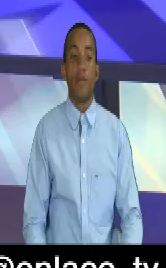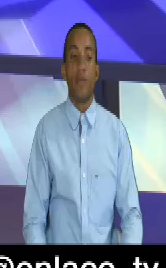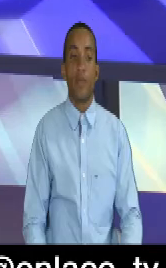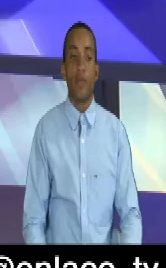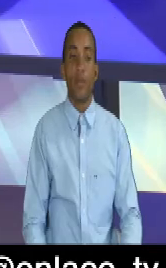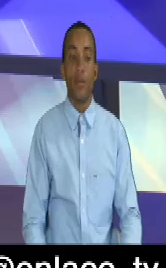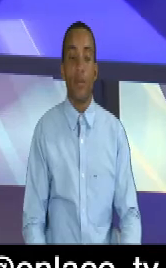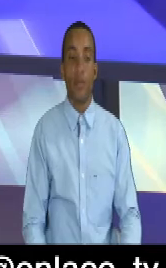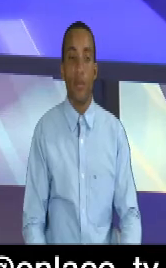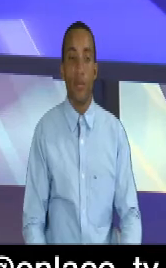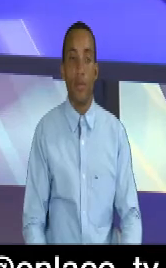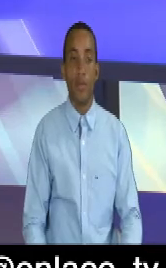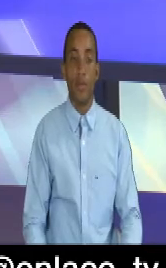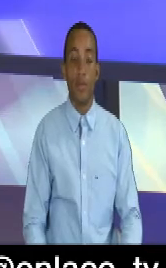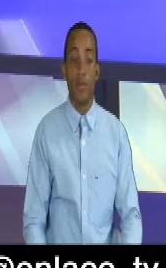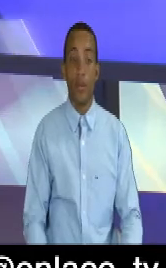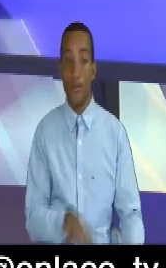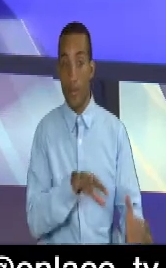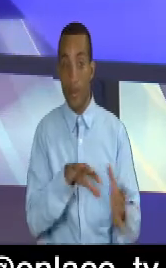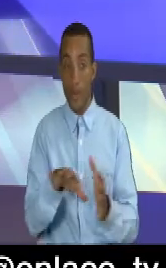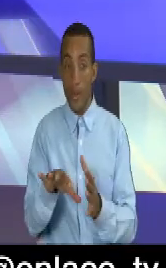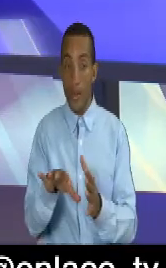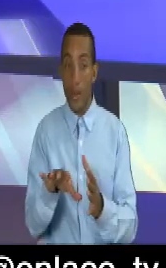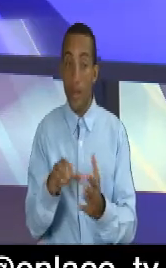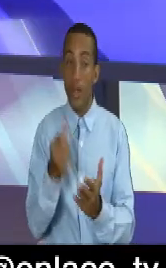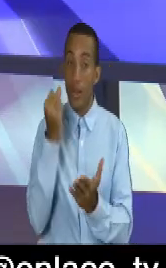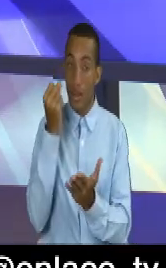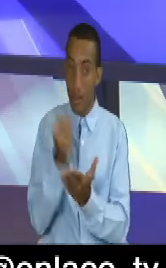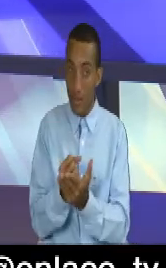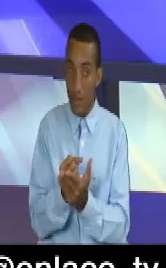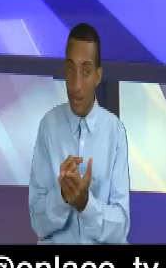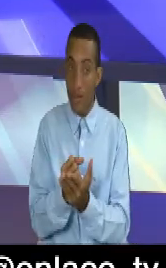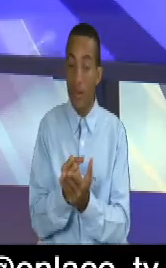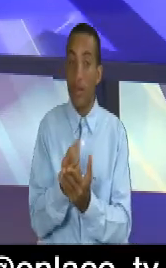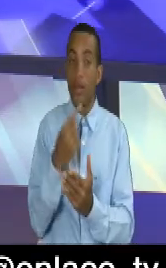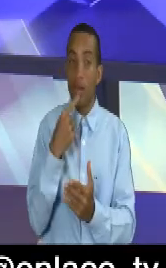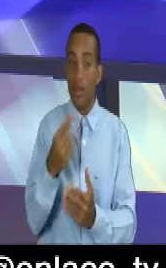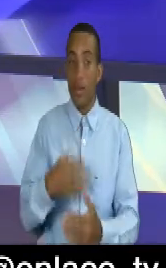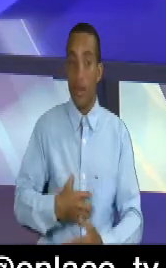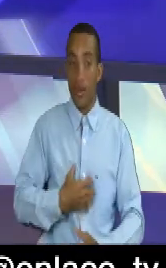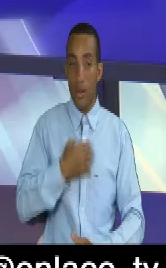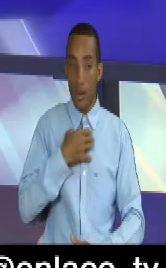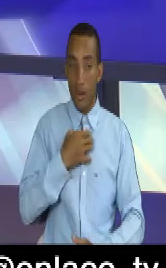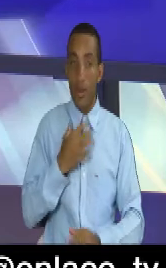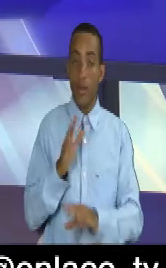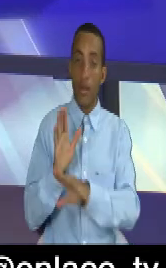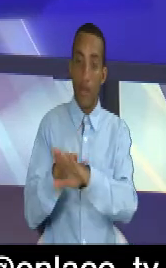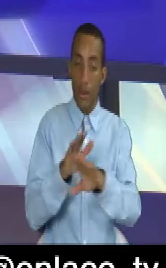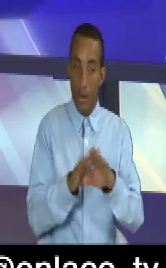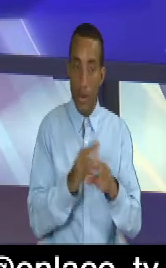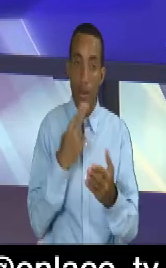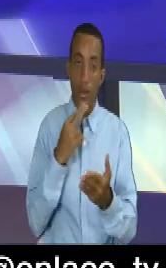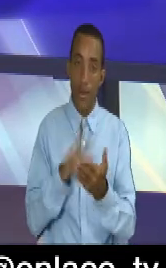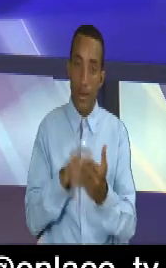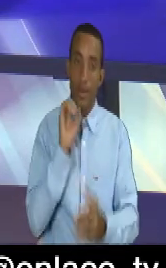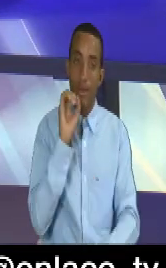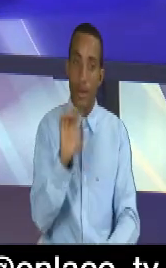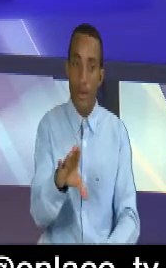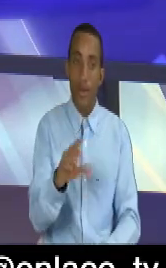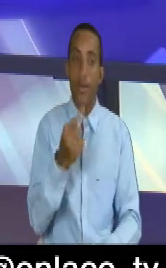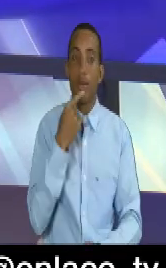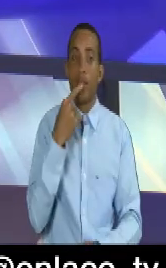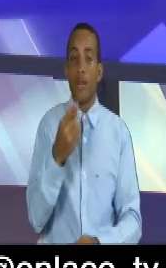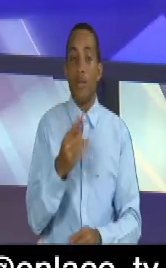Y a propósito de este comunicado, la Registraduría Nacional del Estado Civil expidió comunicado de prensa en el que reafirma que